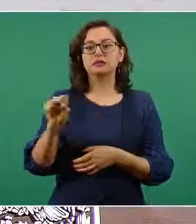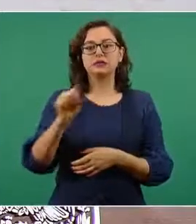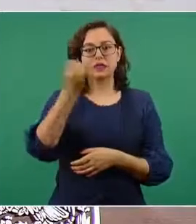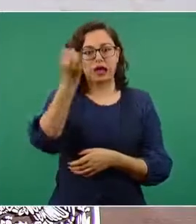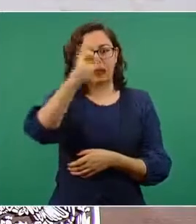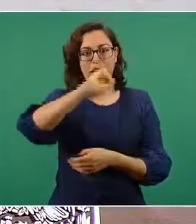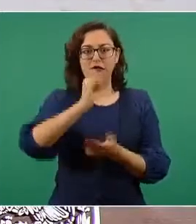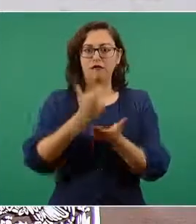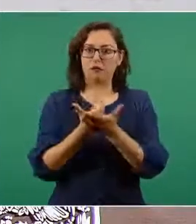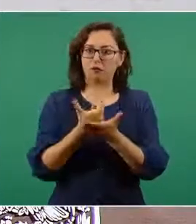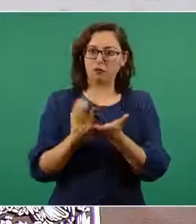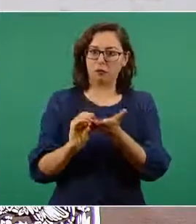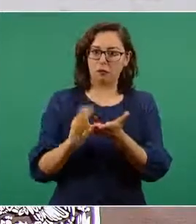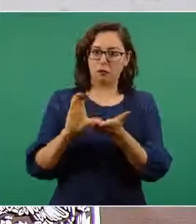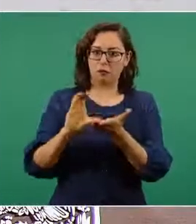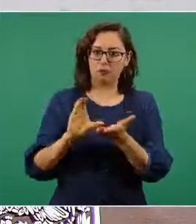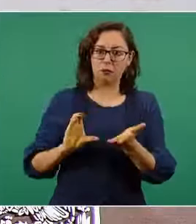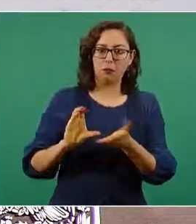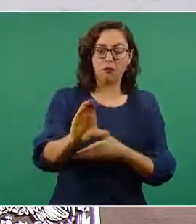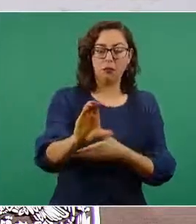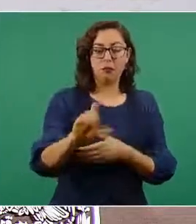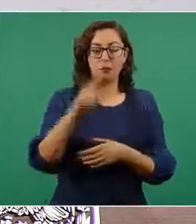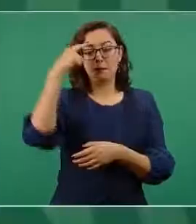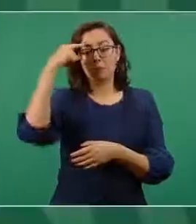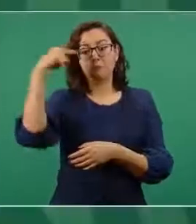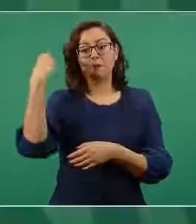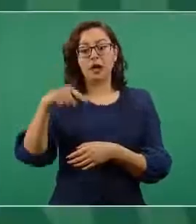al momento de la jubilación los trabajadores